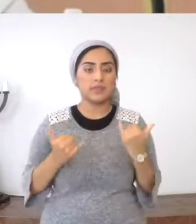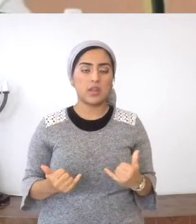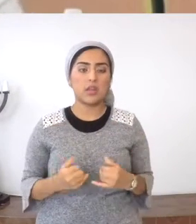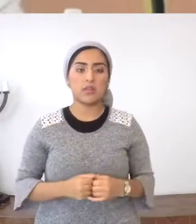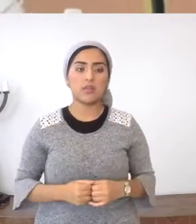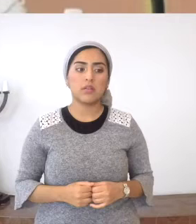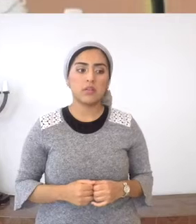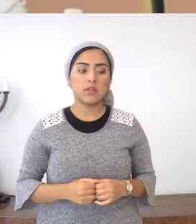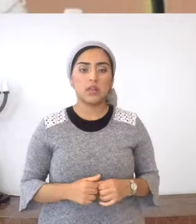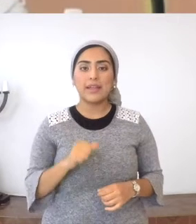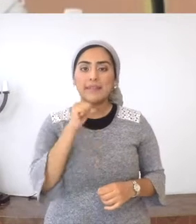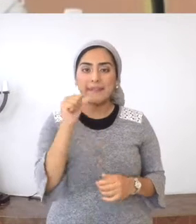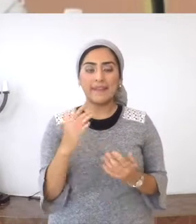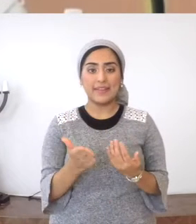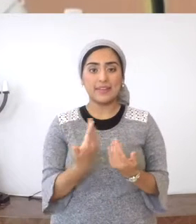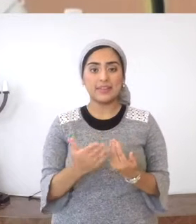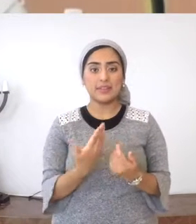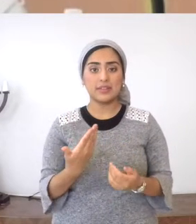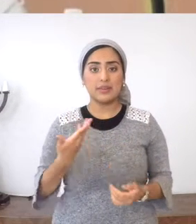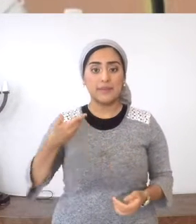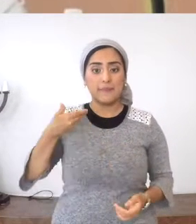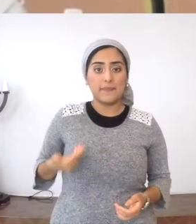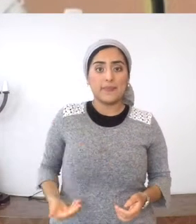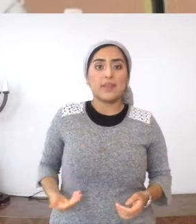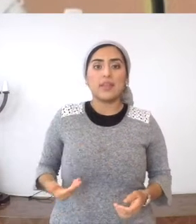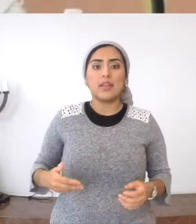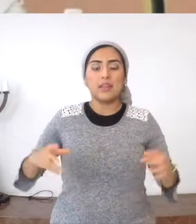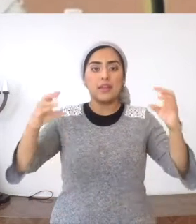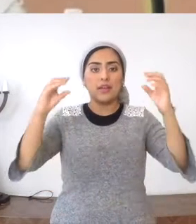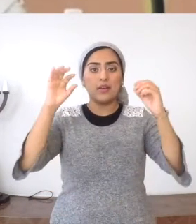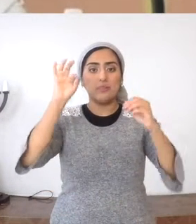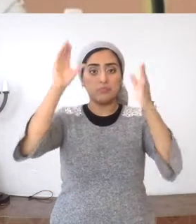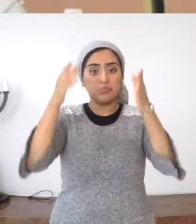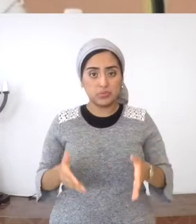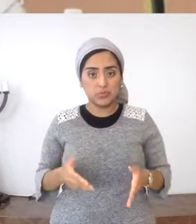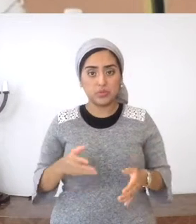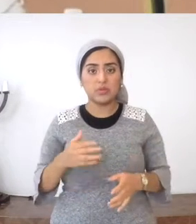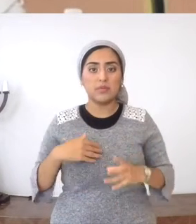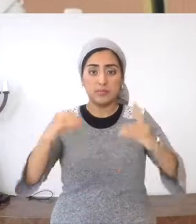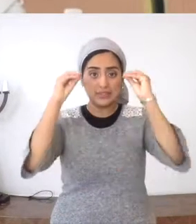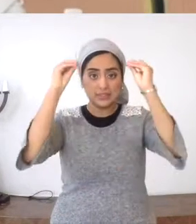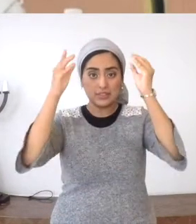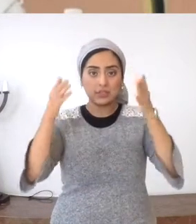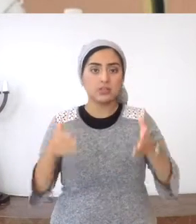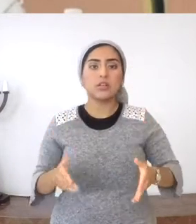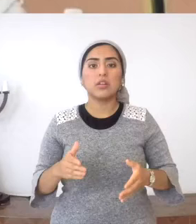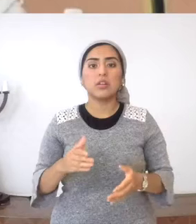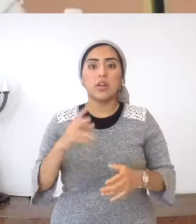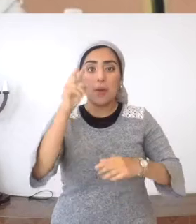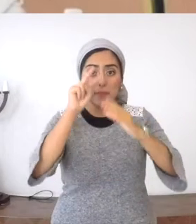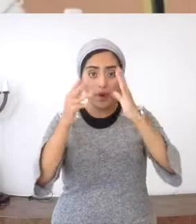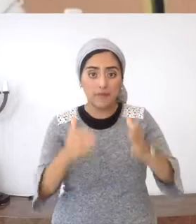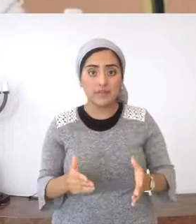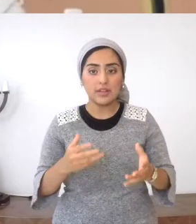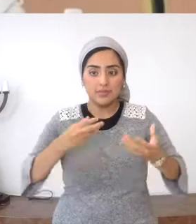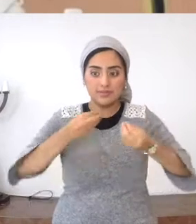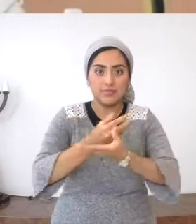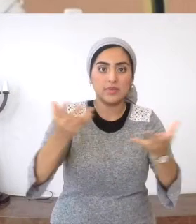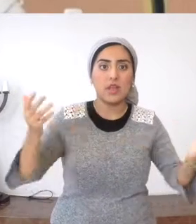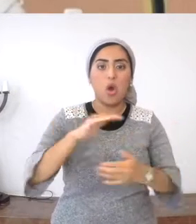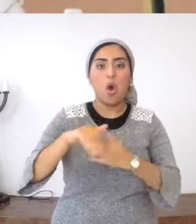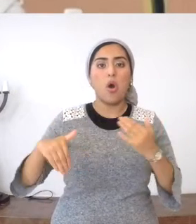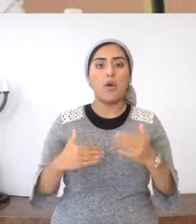Ahora No es fácil Como un Atalaya Un Naví